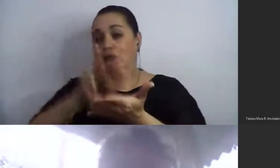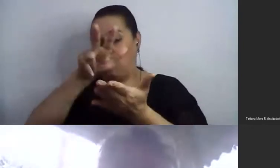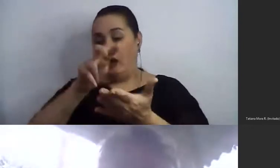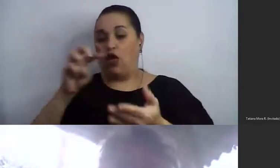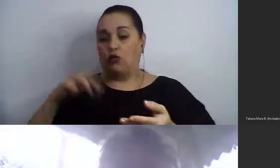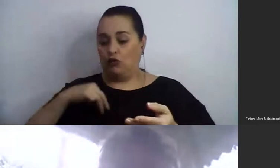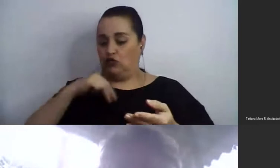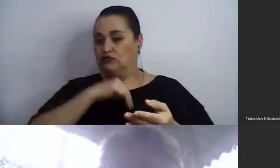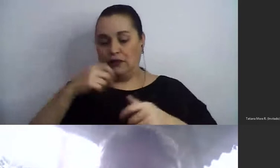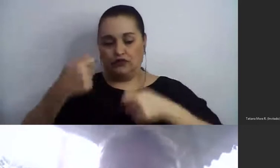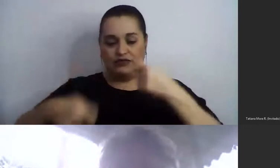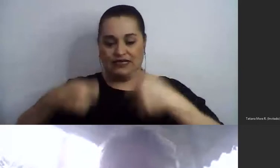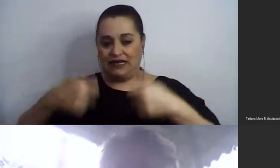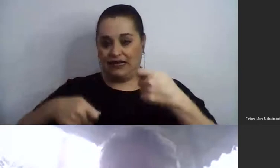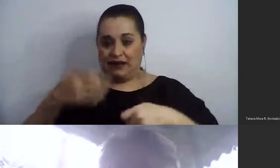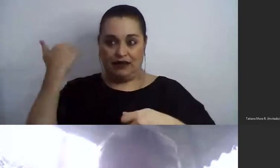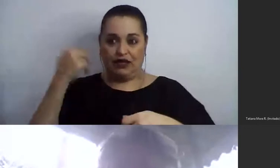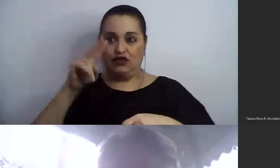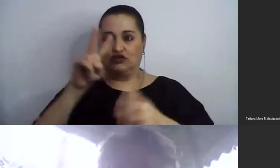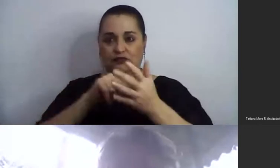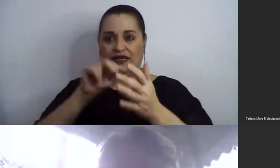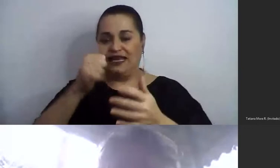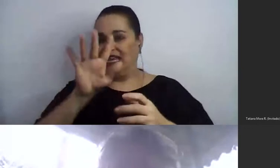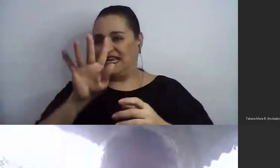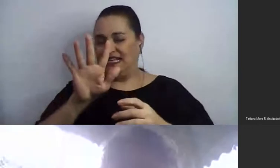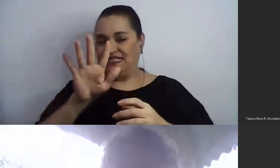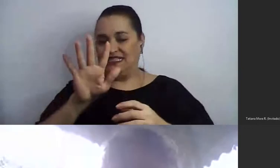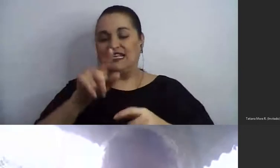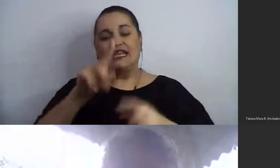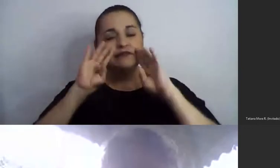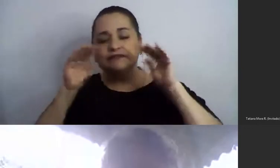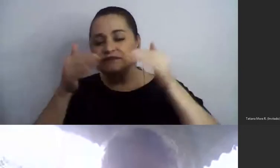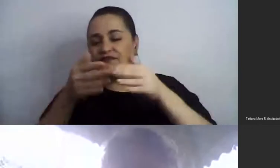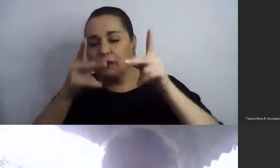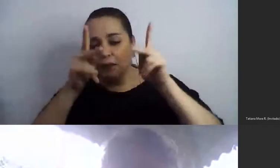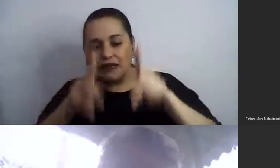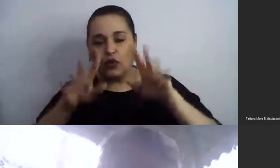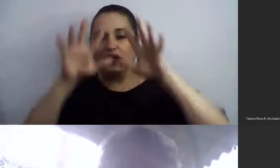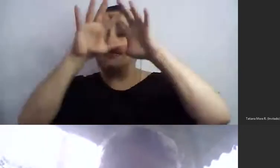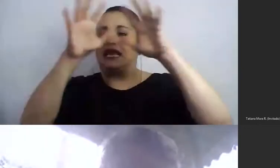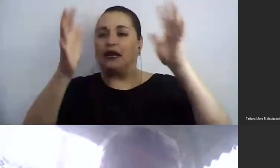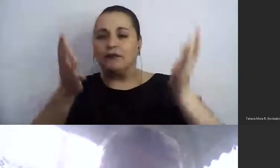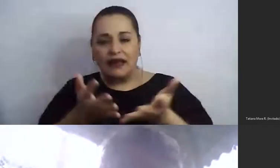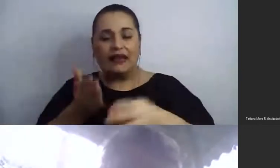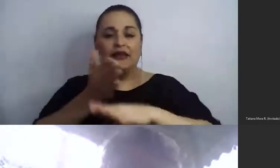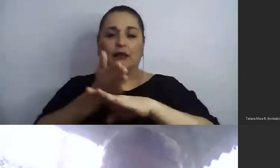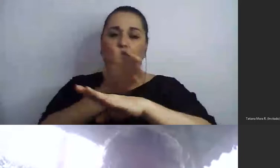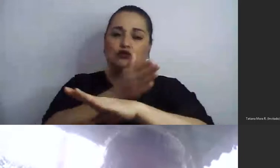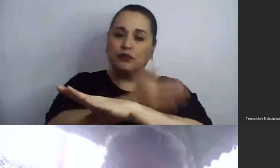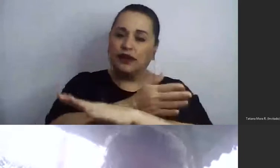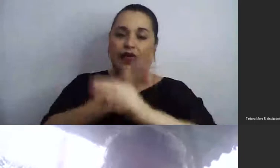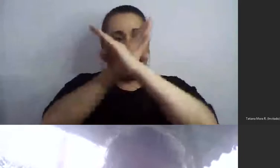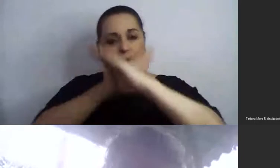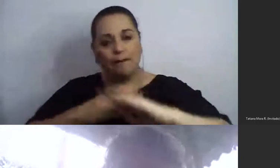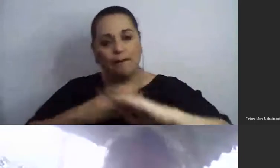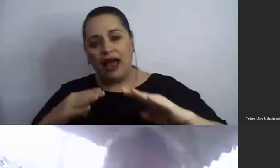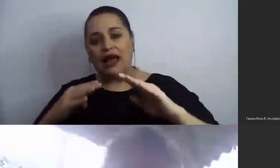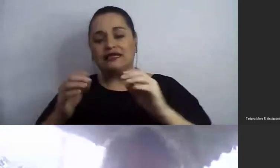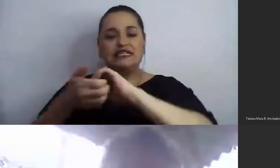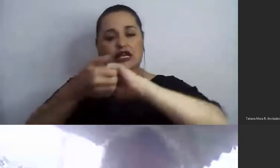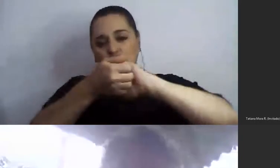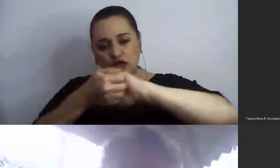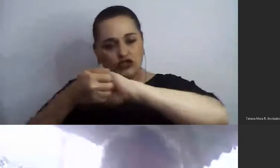dicho en septiembre de 2015 la cual está centrada en las personas en el planeta la prosperidad la paz y la asociación